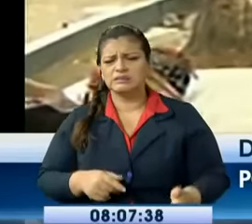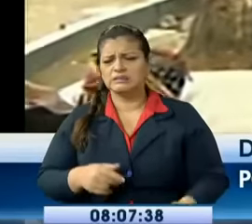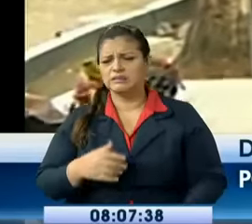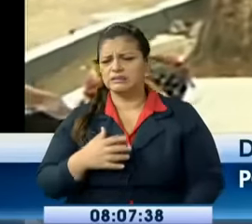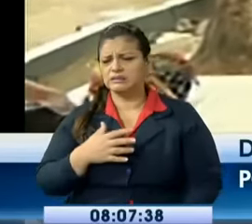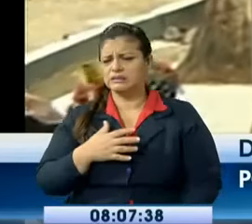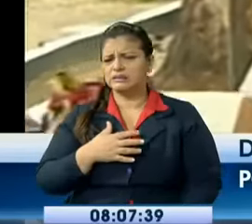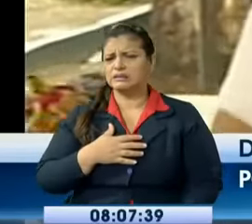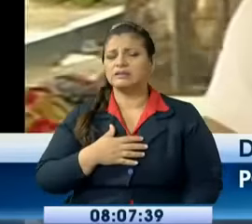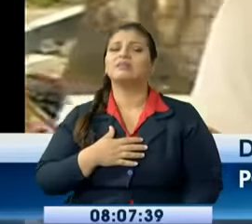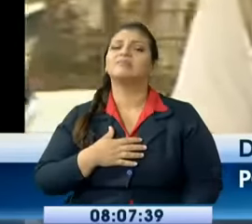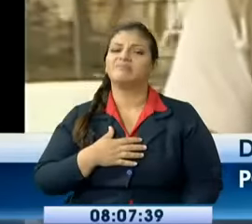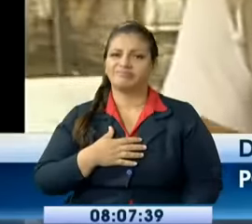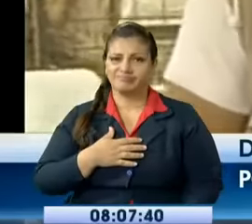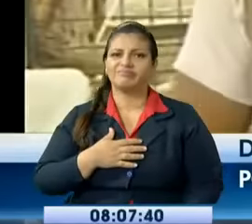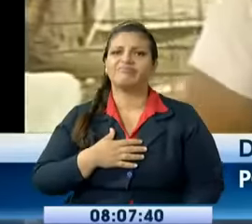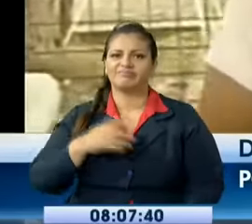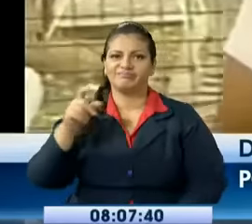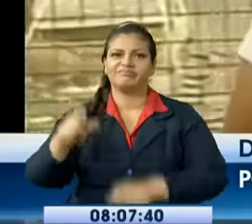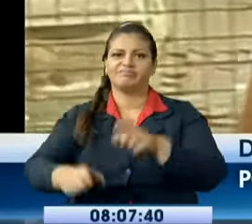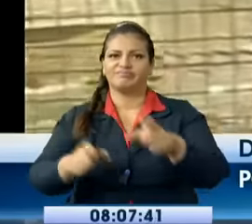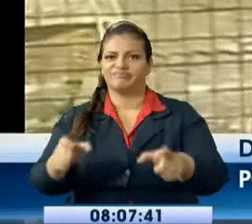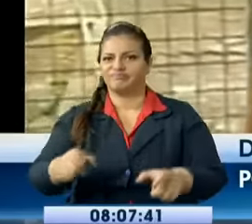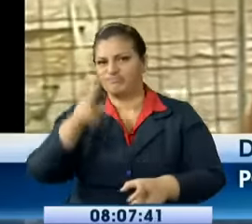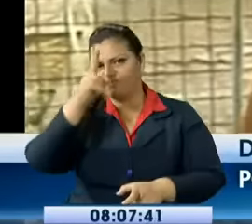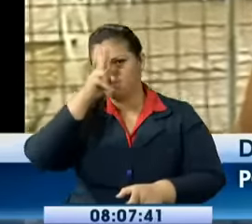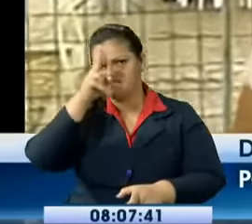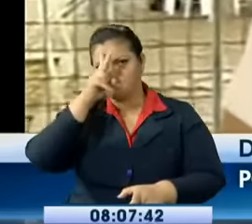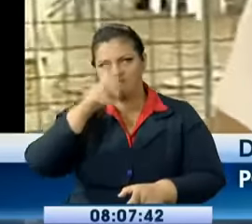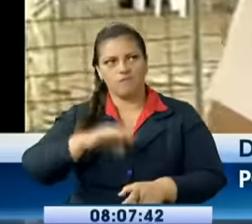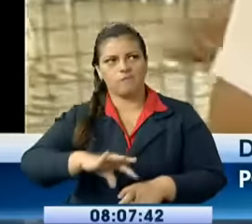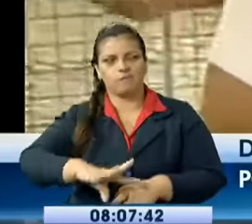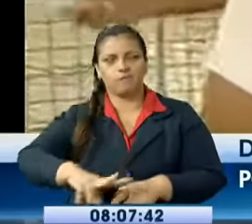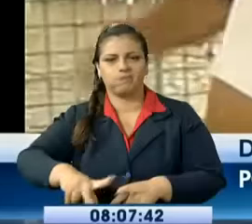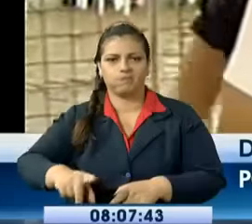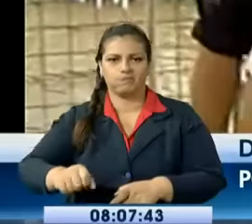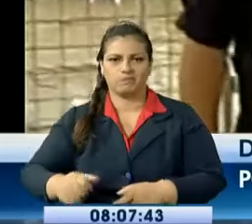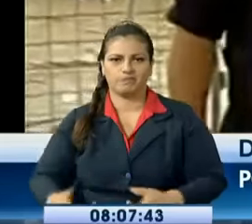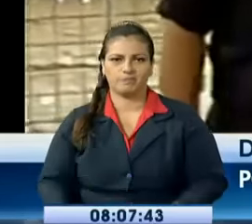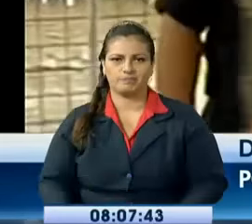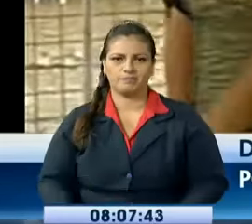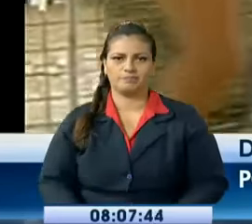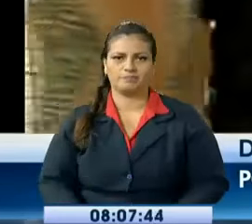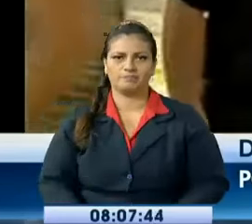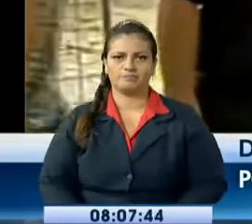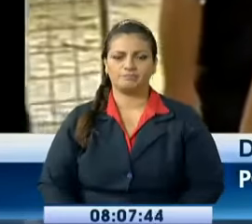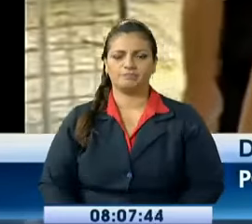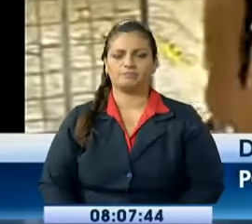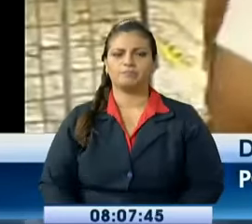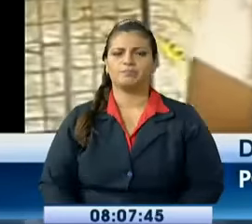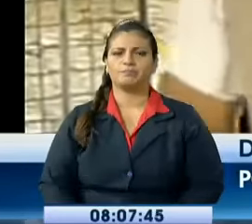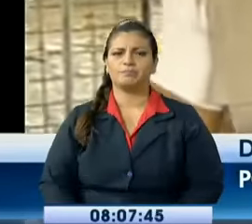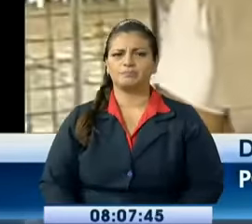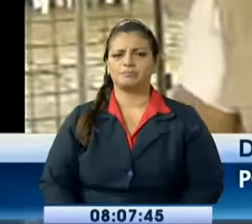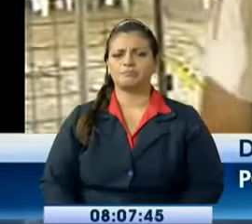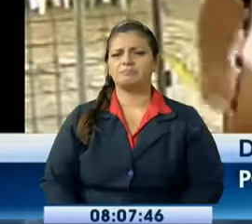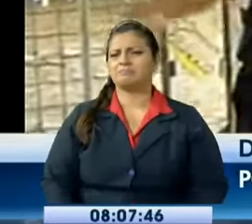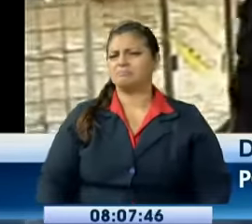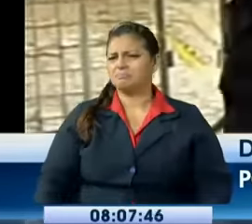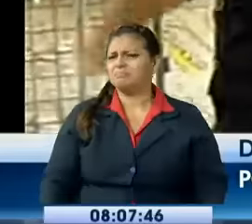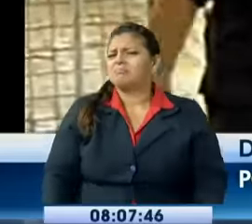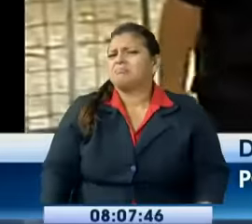es comprensible. Pero en este caso se trataba de un taller automotriz, una tienda incluso automotriz, donde